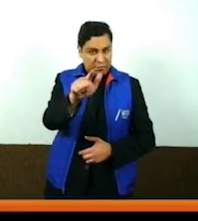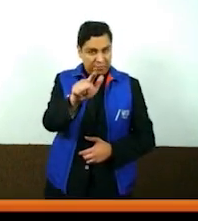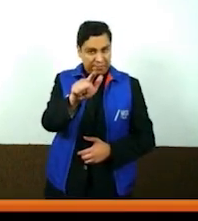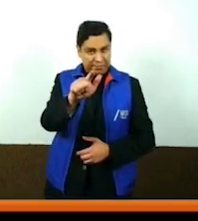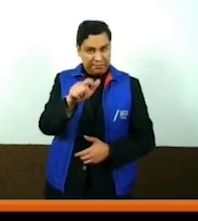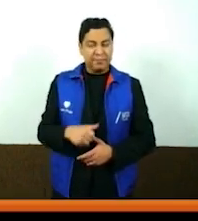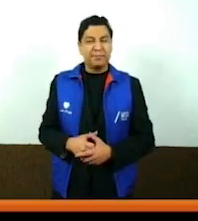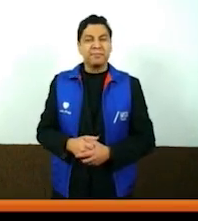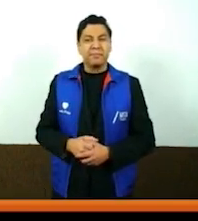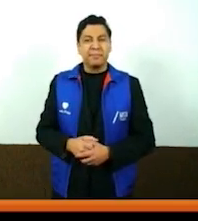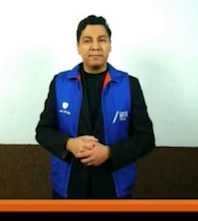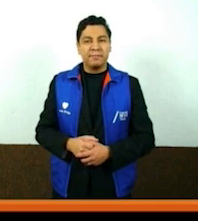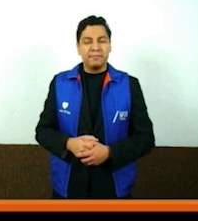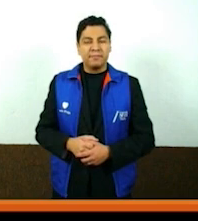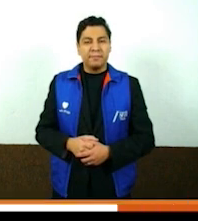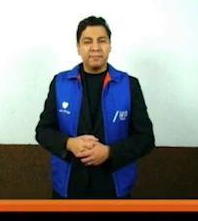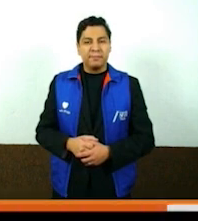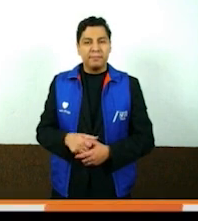Guanajuato,